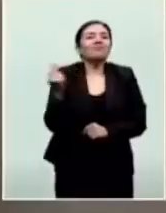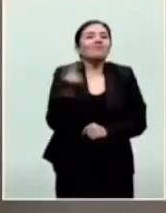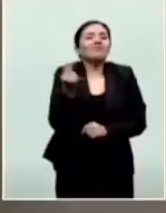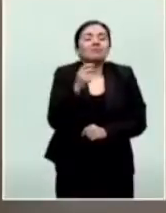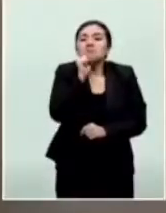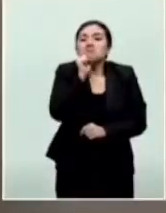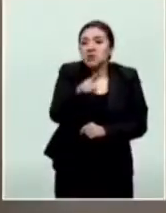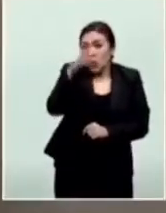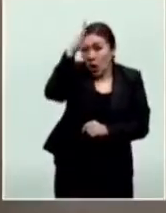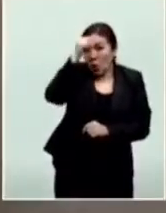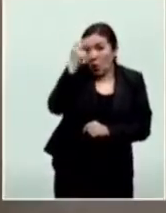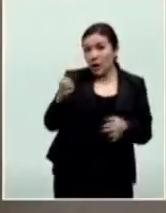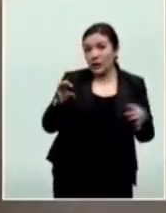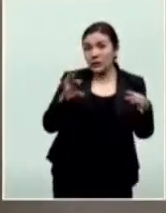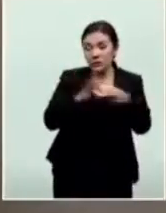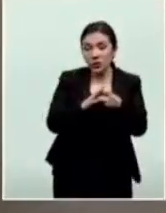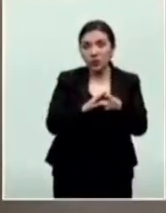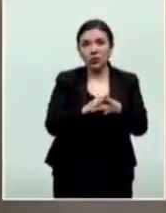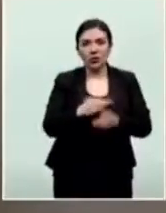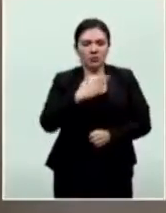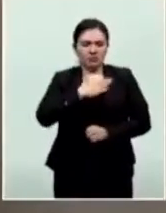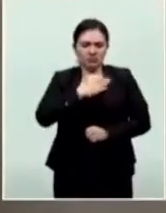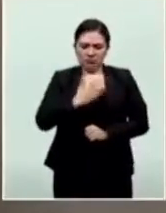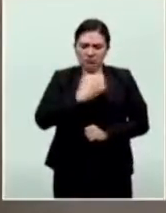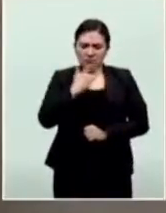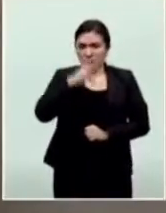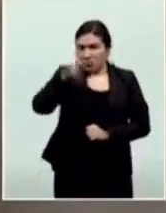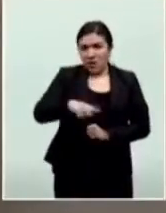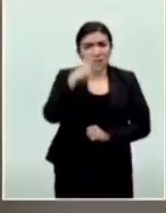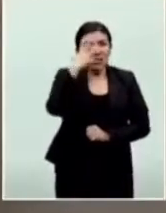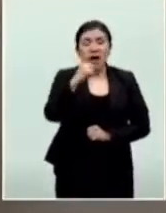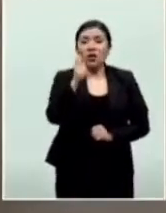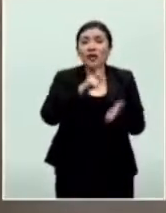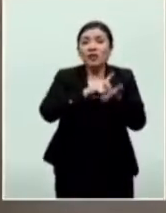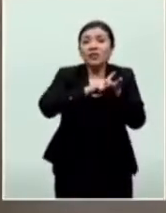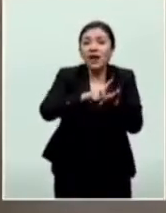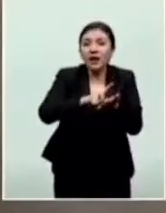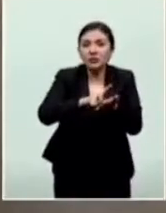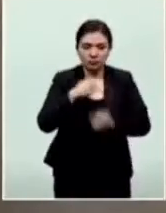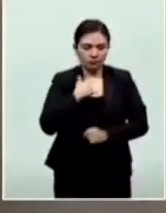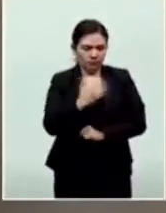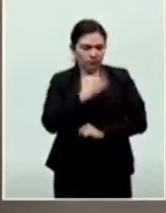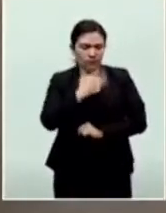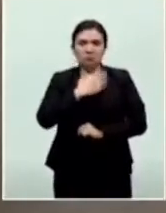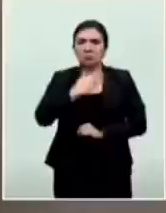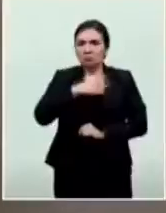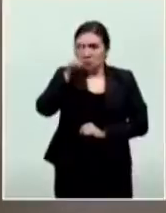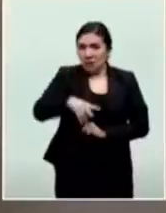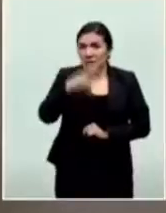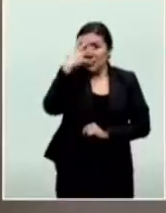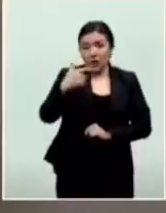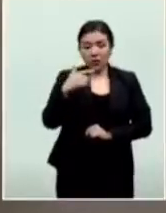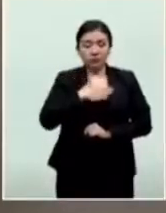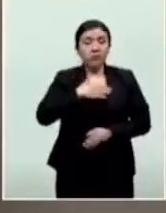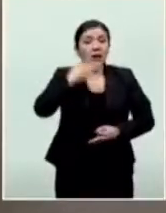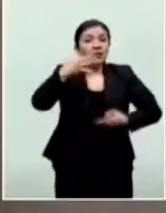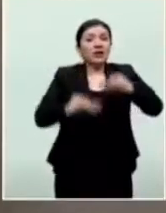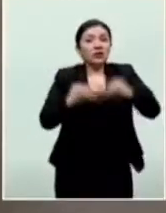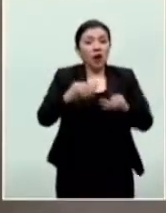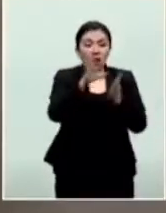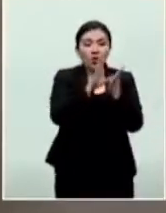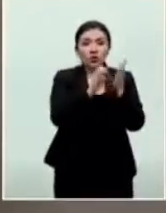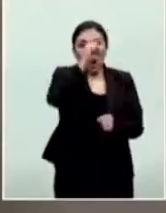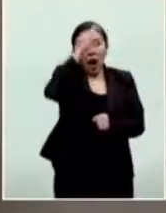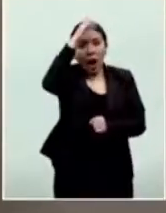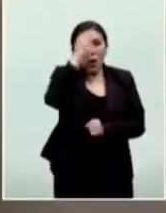eso, de tomarnos en serio los derechos y tomarnos en serio el papel de tribunal